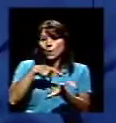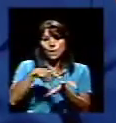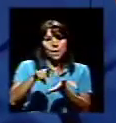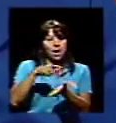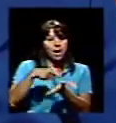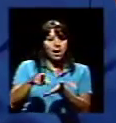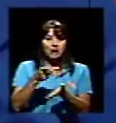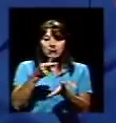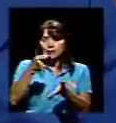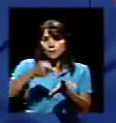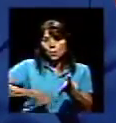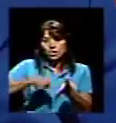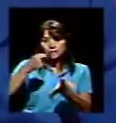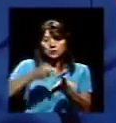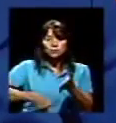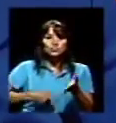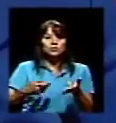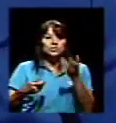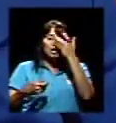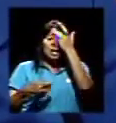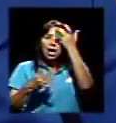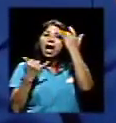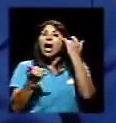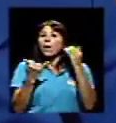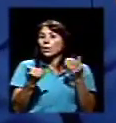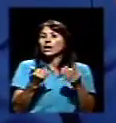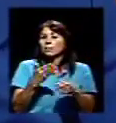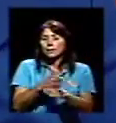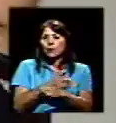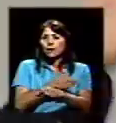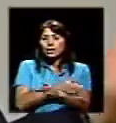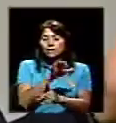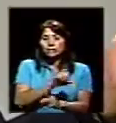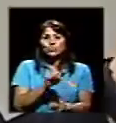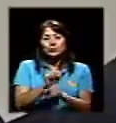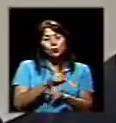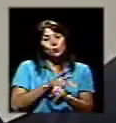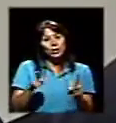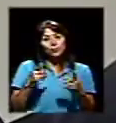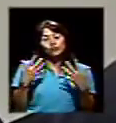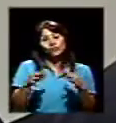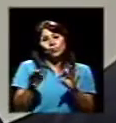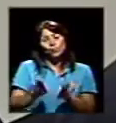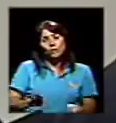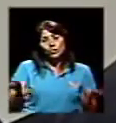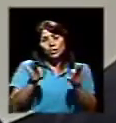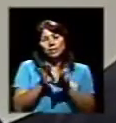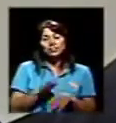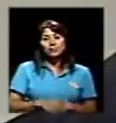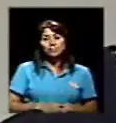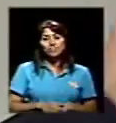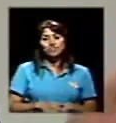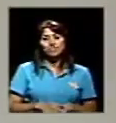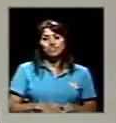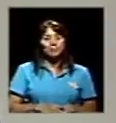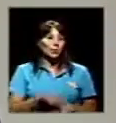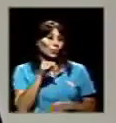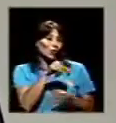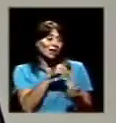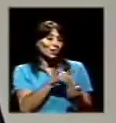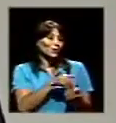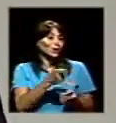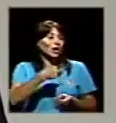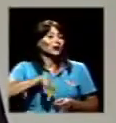que cada vez hemos ido reduciendo, pero sí es importante. Y aquí, doctora, nos evadimos hasta la semana